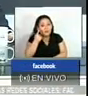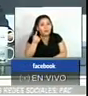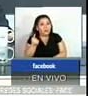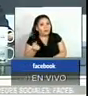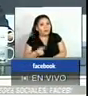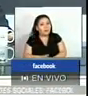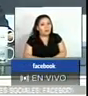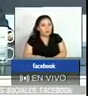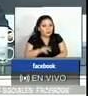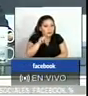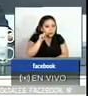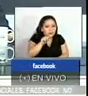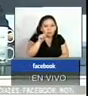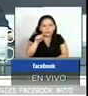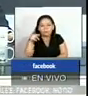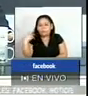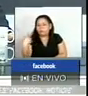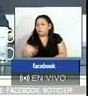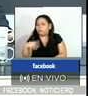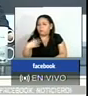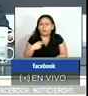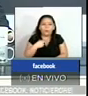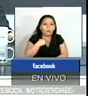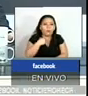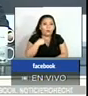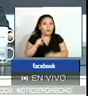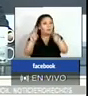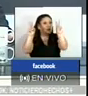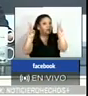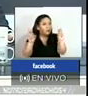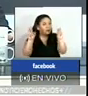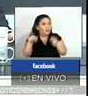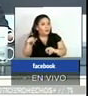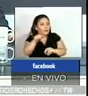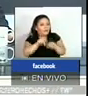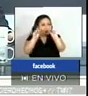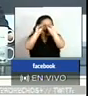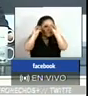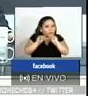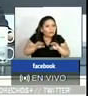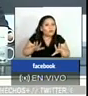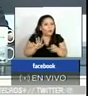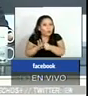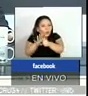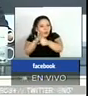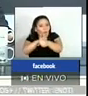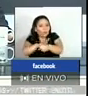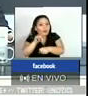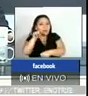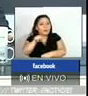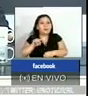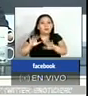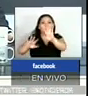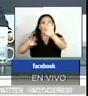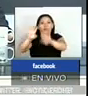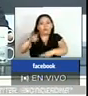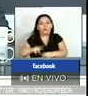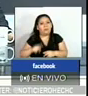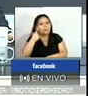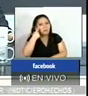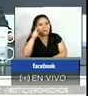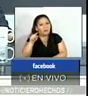realidades son más duras en cuanto a temas relacionados con la pandemia generada por esta enfermedad, la COVID-19. Pero